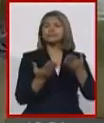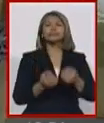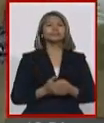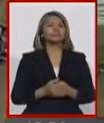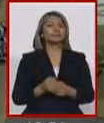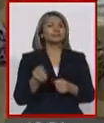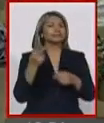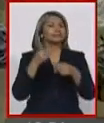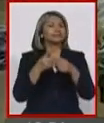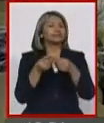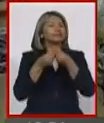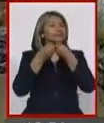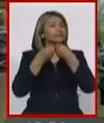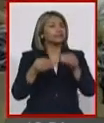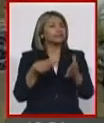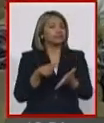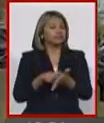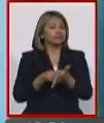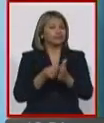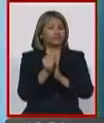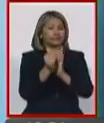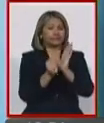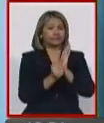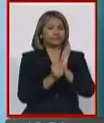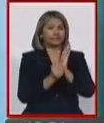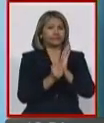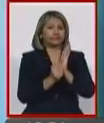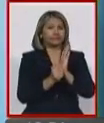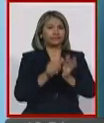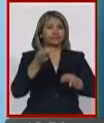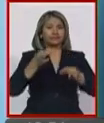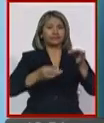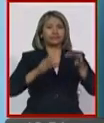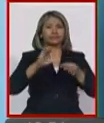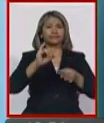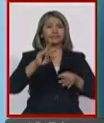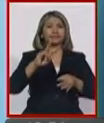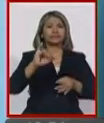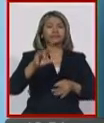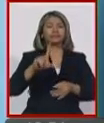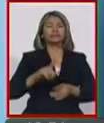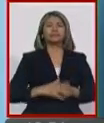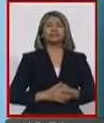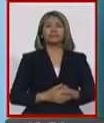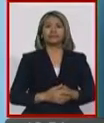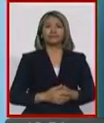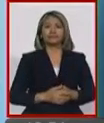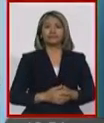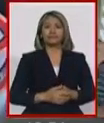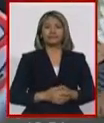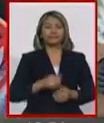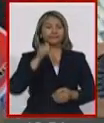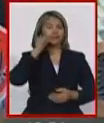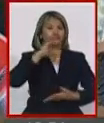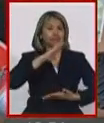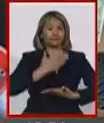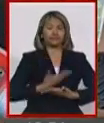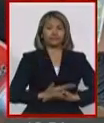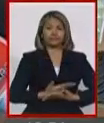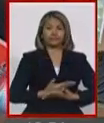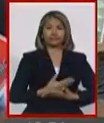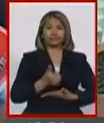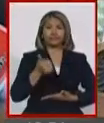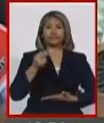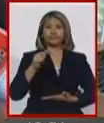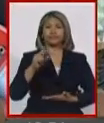vieron afectados por la pérdida económica que generó el abogado durante los juicios civiles que ganaba. Exactamente, ella es su hija,